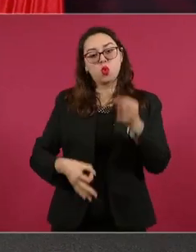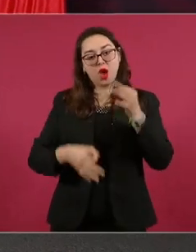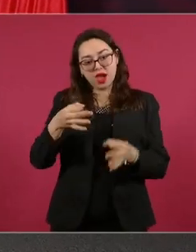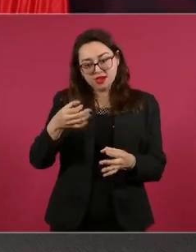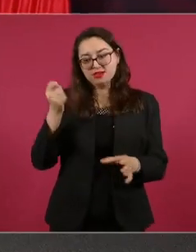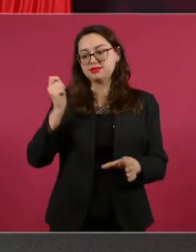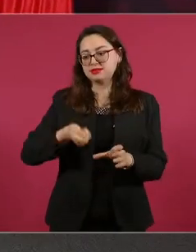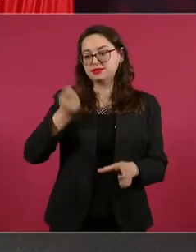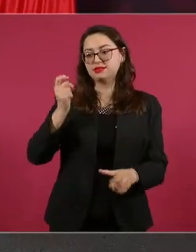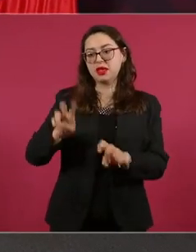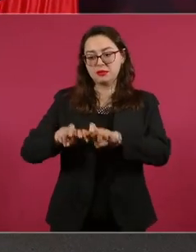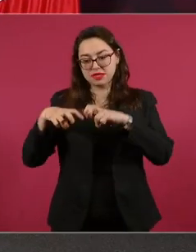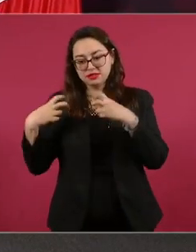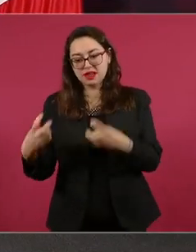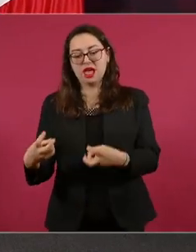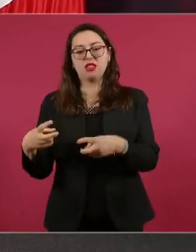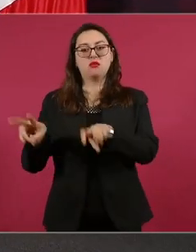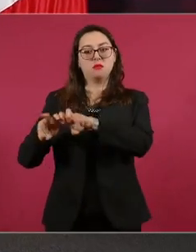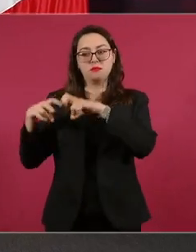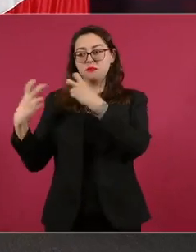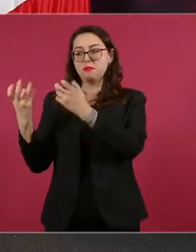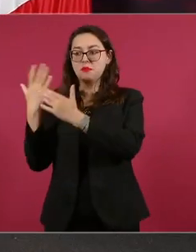ministros.